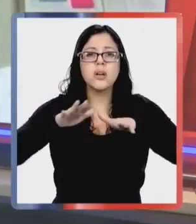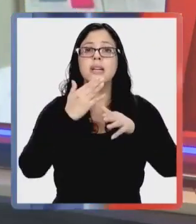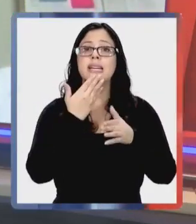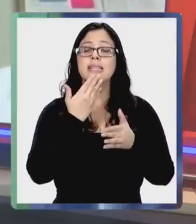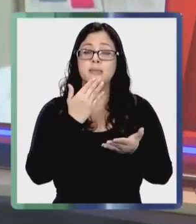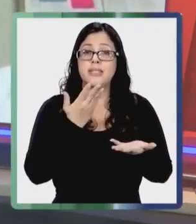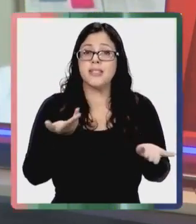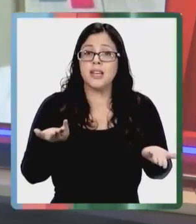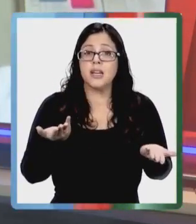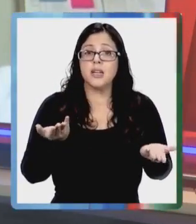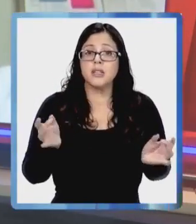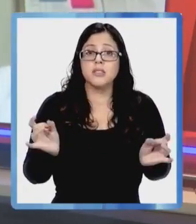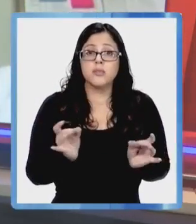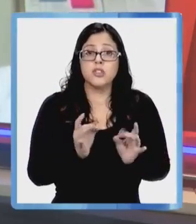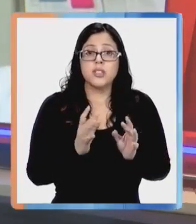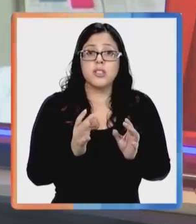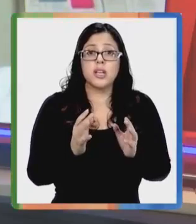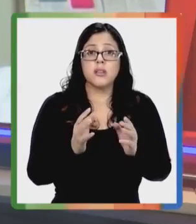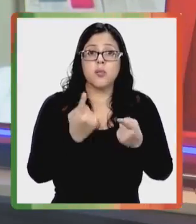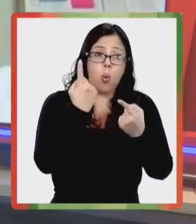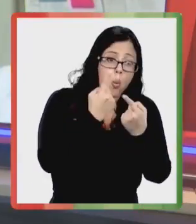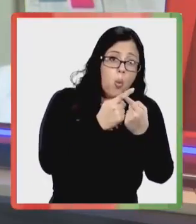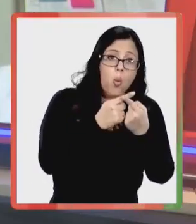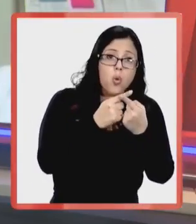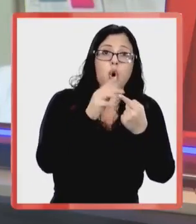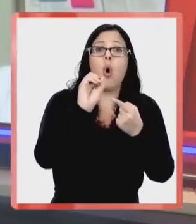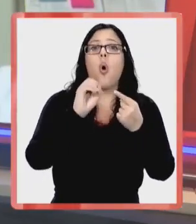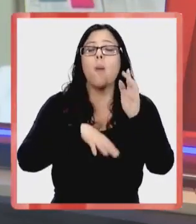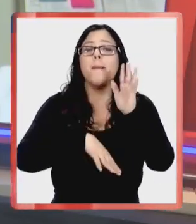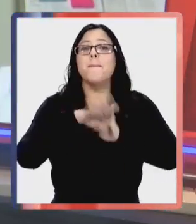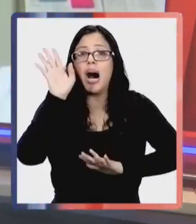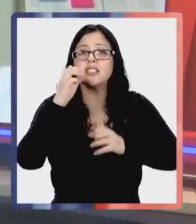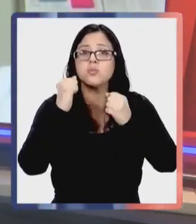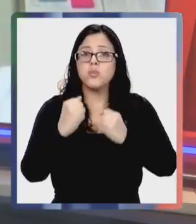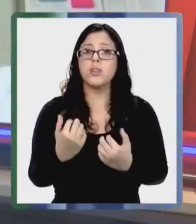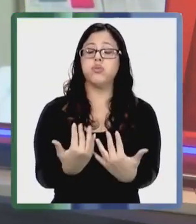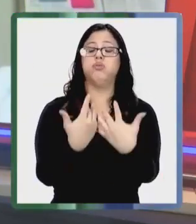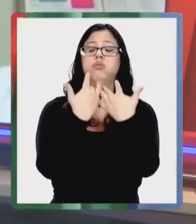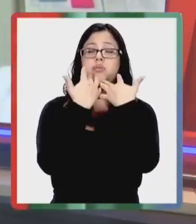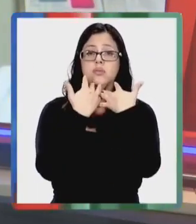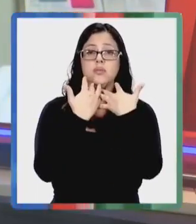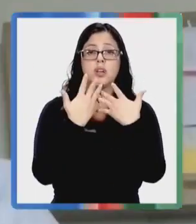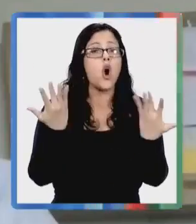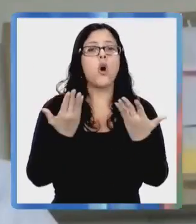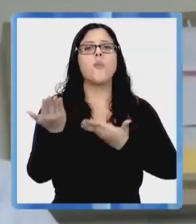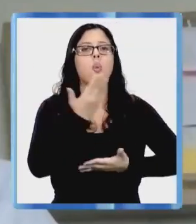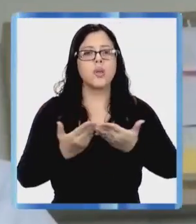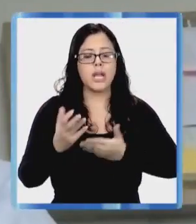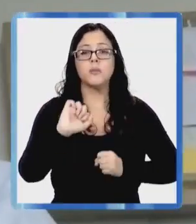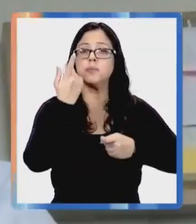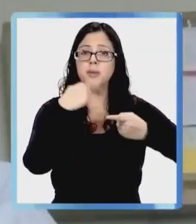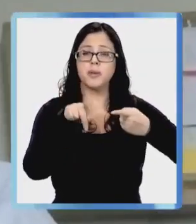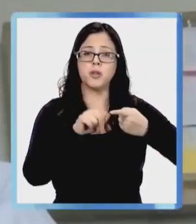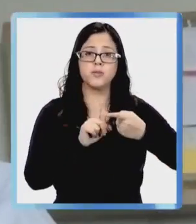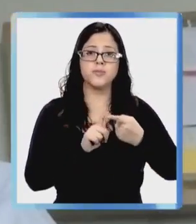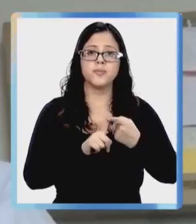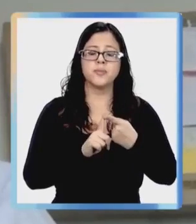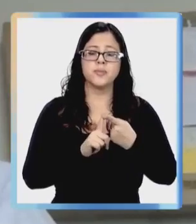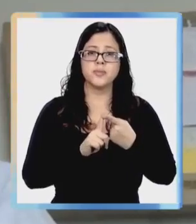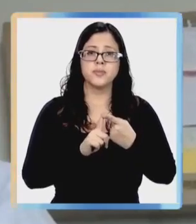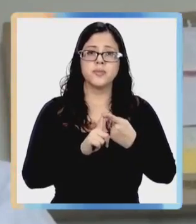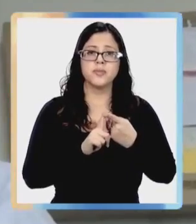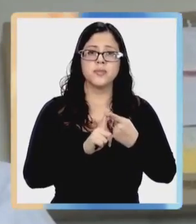día? Y la verdad es que si varios nos pueden atacar, no solo uno, la situación es bastante más compleja. ¿Cómo podemos cuidarnos? Primero que